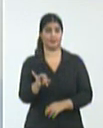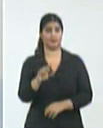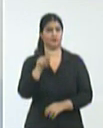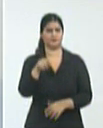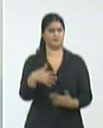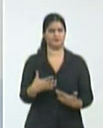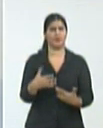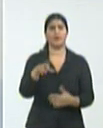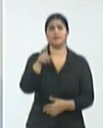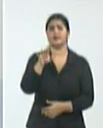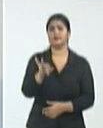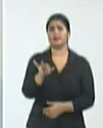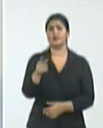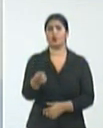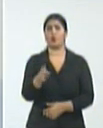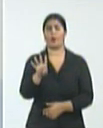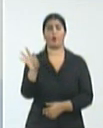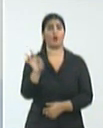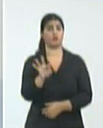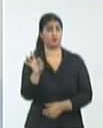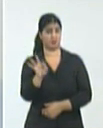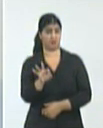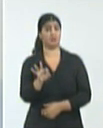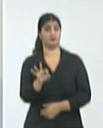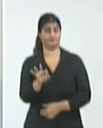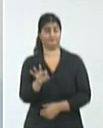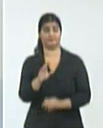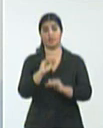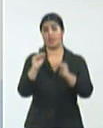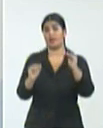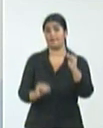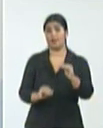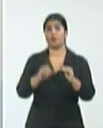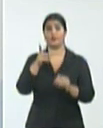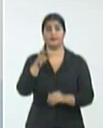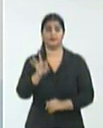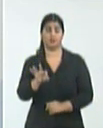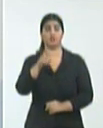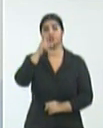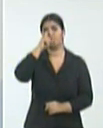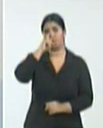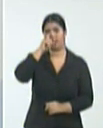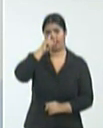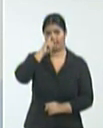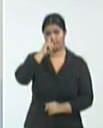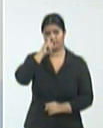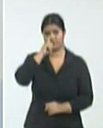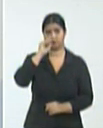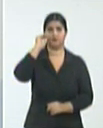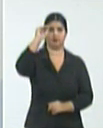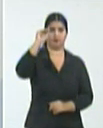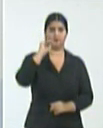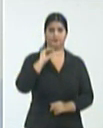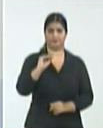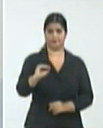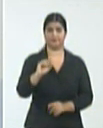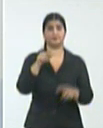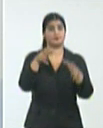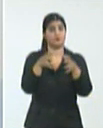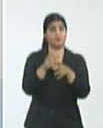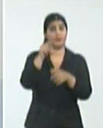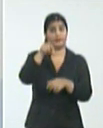17,4%, con 18 años y menos de edad. Y de ellos,